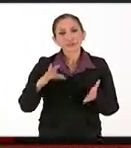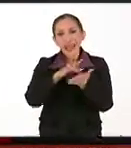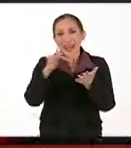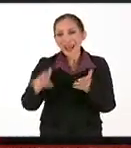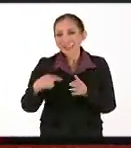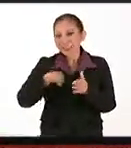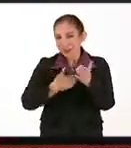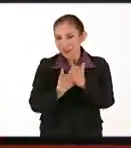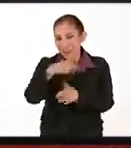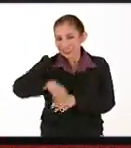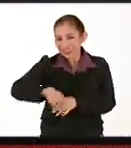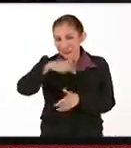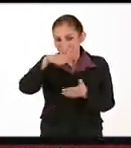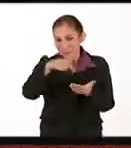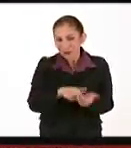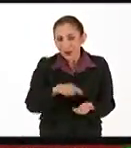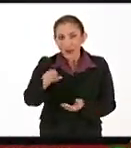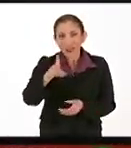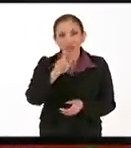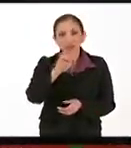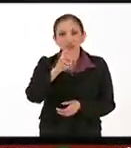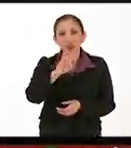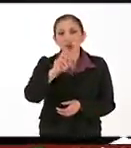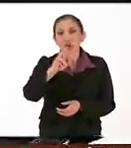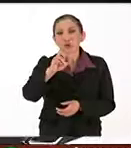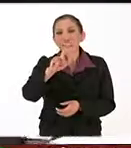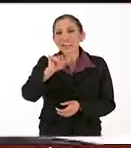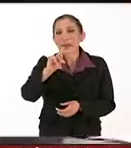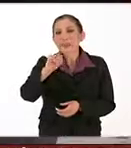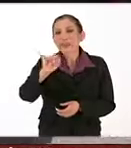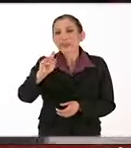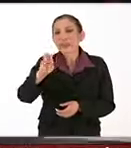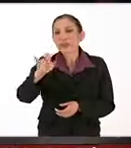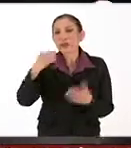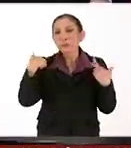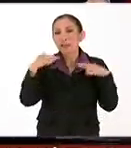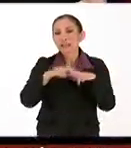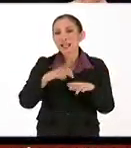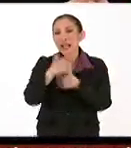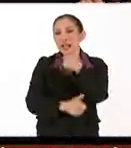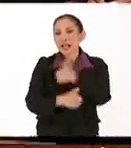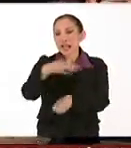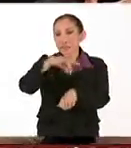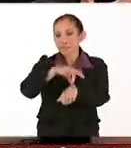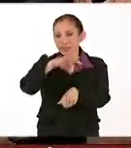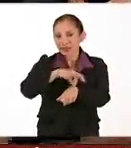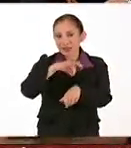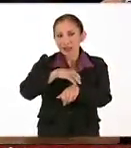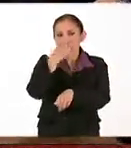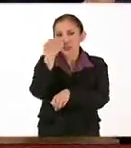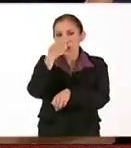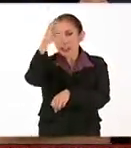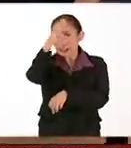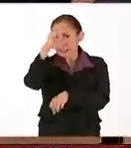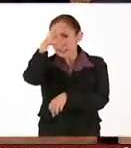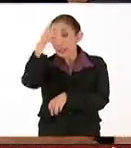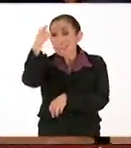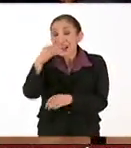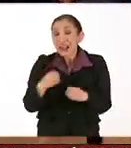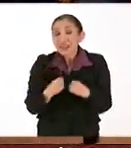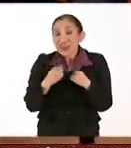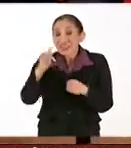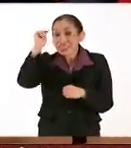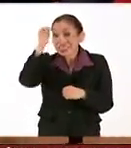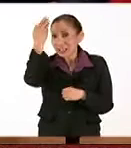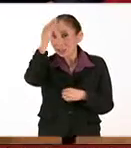Agradecemos que esté esta mañana aquí en el estudio el doctor Luis Clemente Jiménez Botello, profesor de la carrera de Medicina de la Escuela de Ciencias para la Vida del